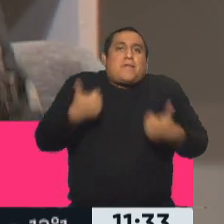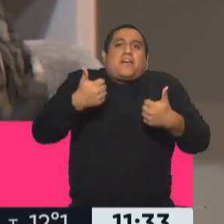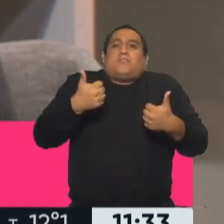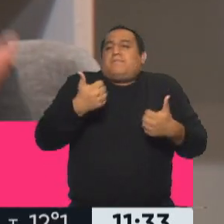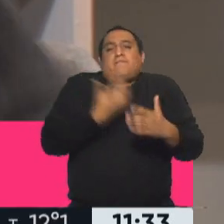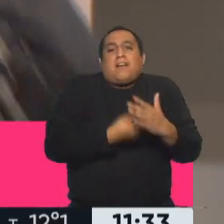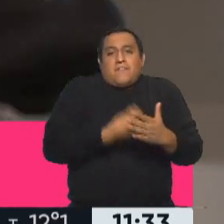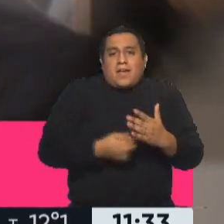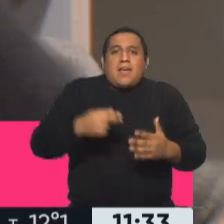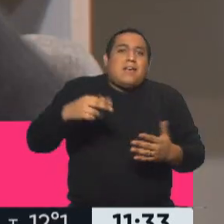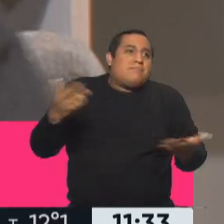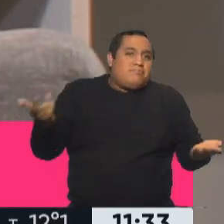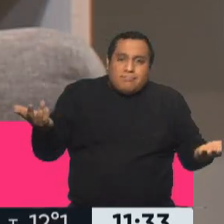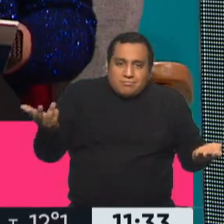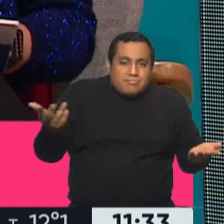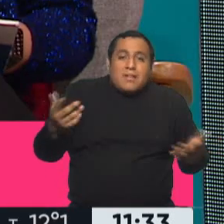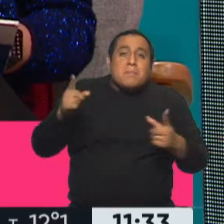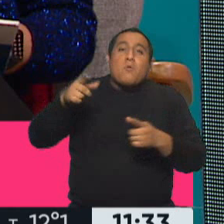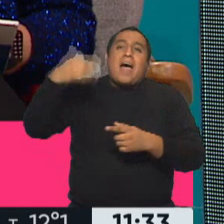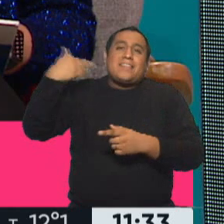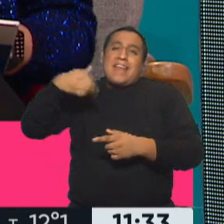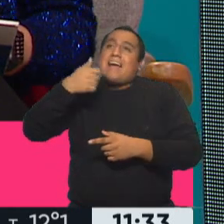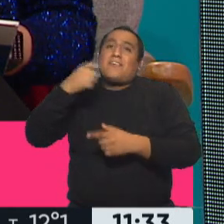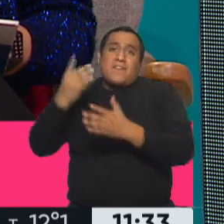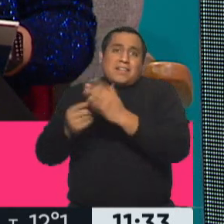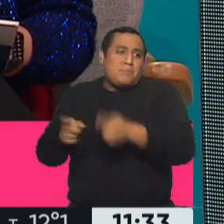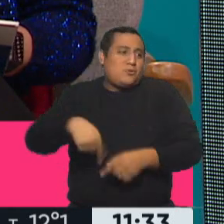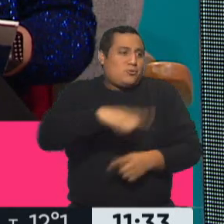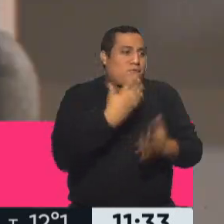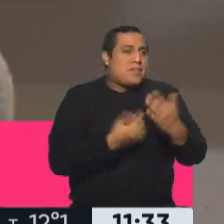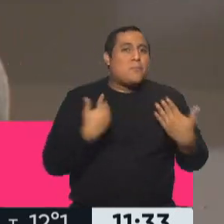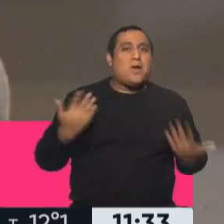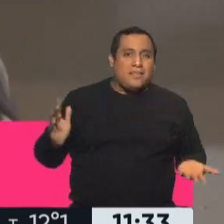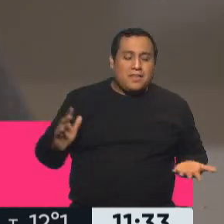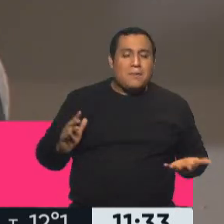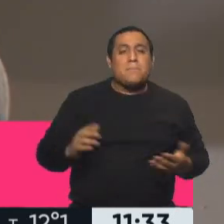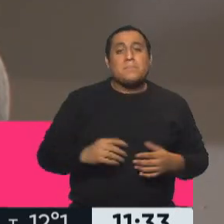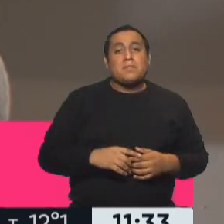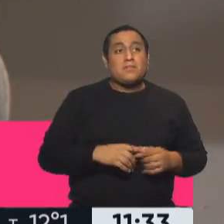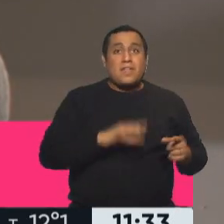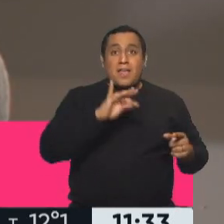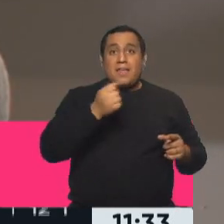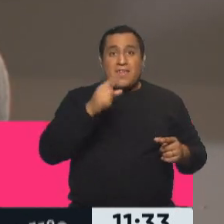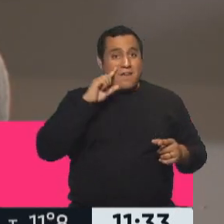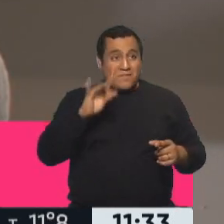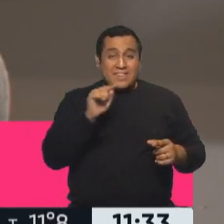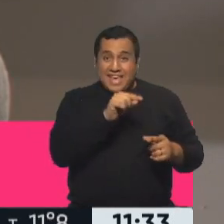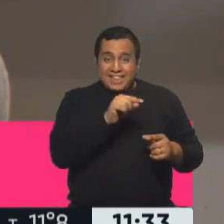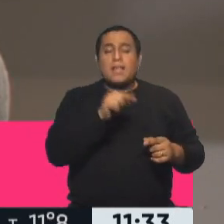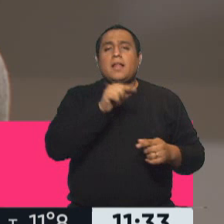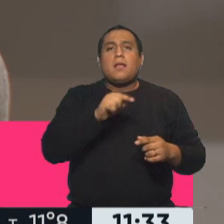NASA se le cayó el Challenger, o sea, no puede pasar cualquier cosa a todos. Entonces, David salió grabado. Entonces los especiales